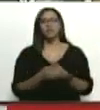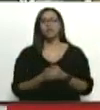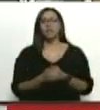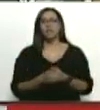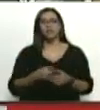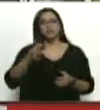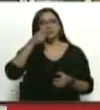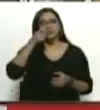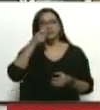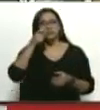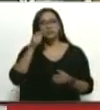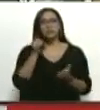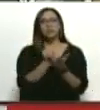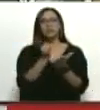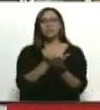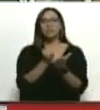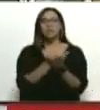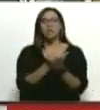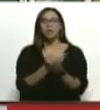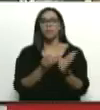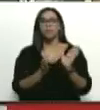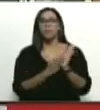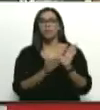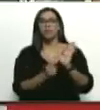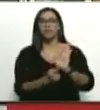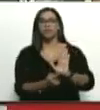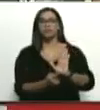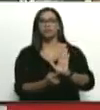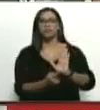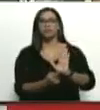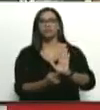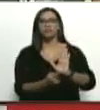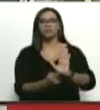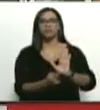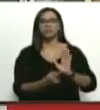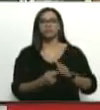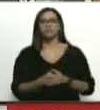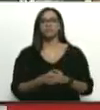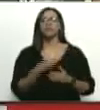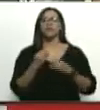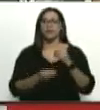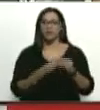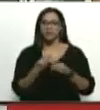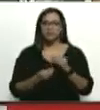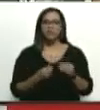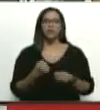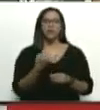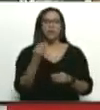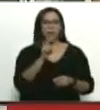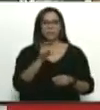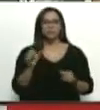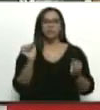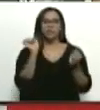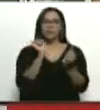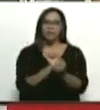de pruebas en mano. Con pruebas en mano se ha venido actuando, ya hay una cantidad de personas